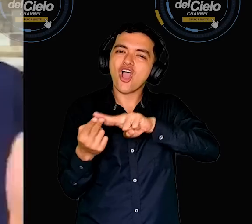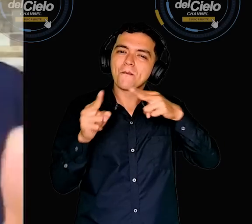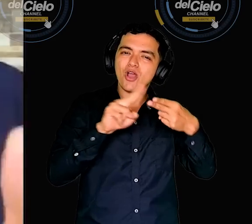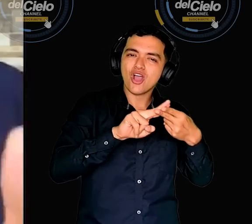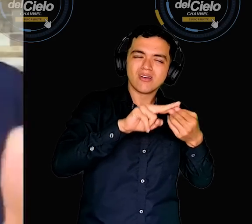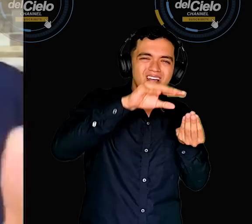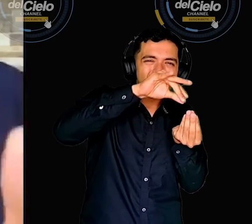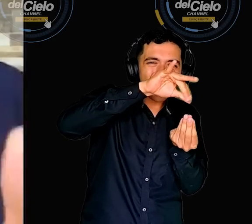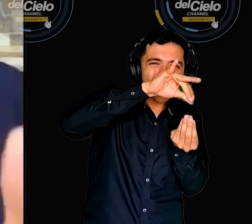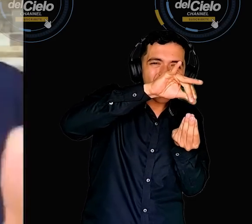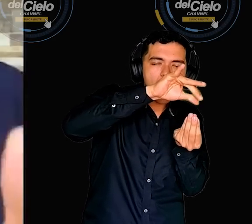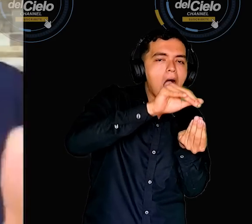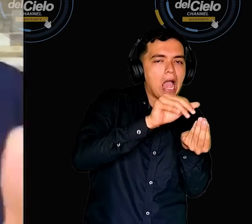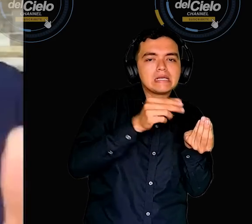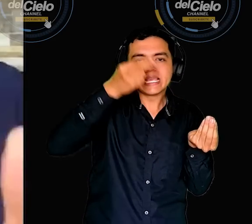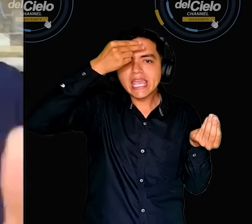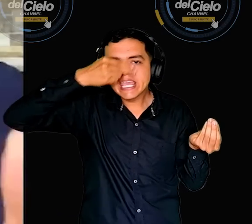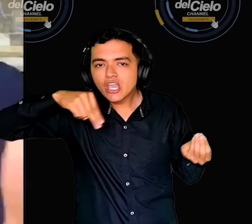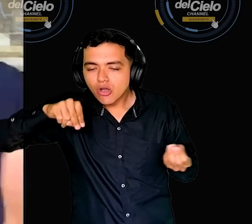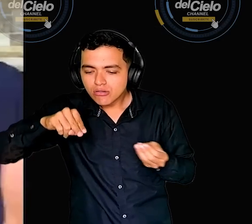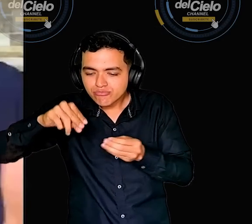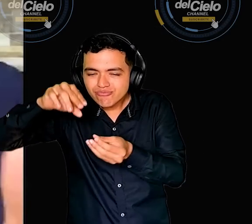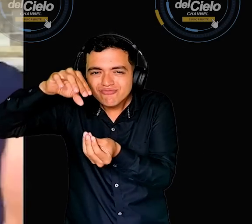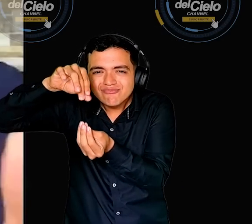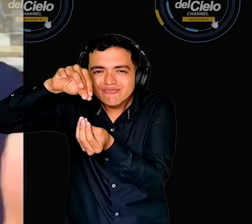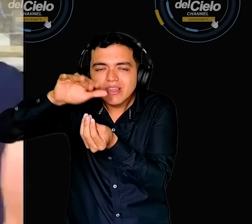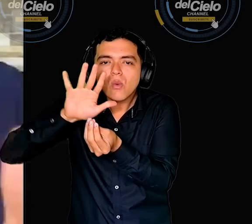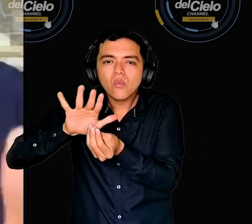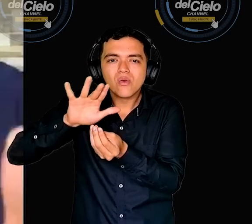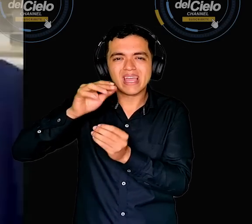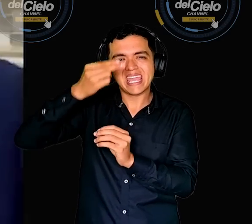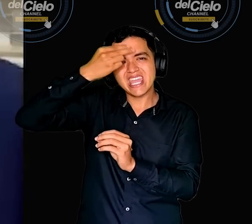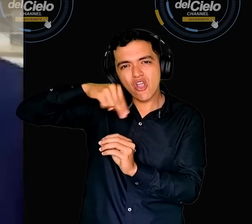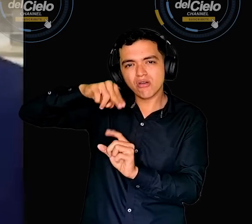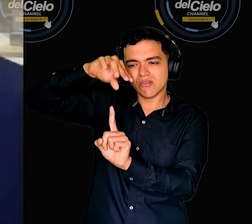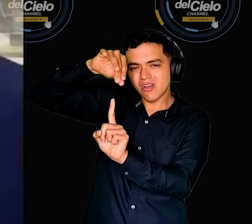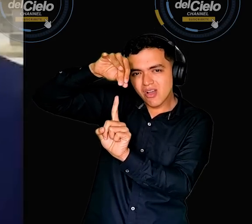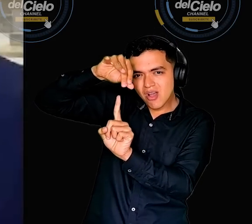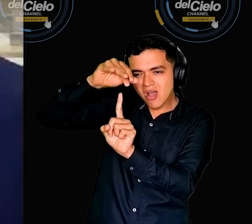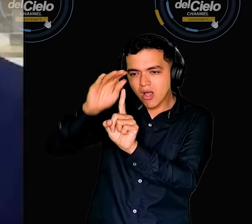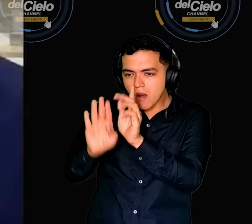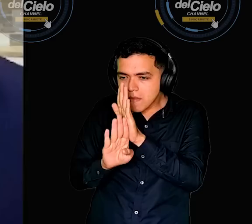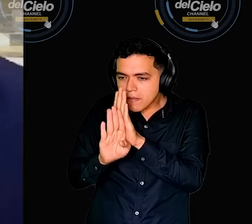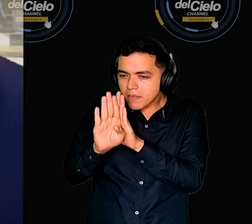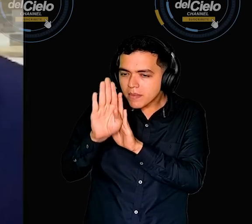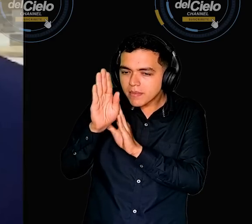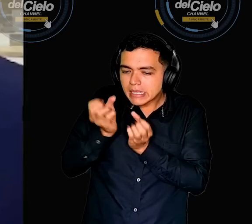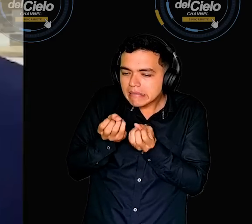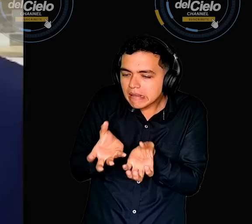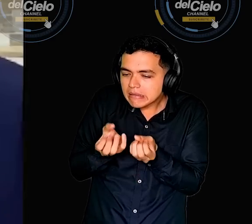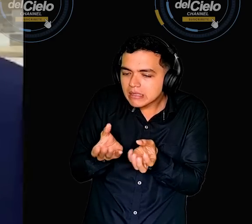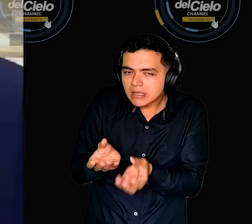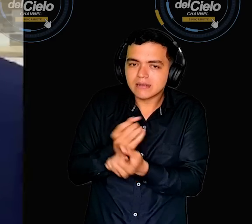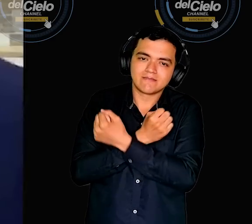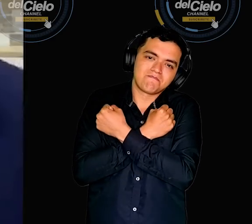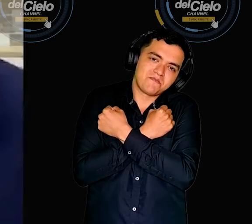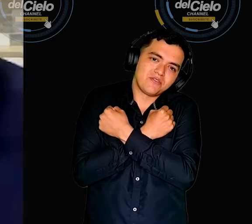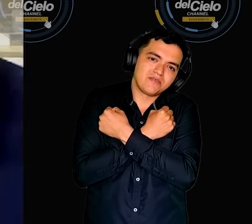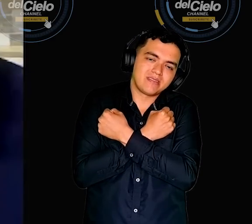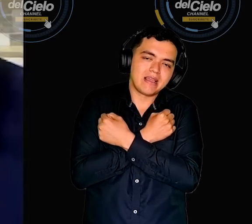esposa. Pero sí ha habido posibilidades de peleas. Es decir, el problema no es que no se presenten las